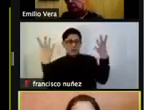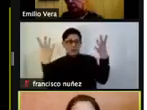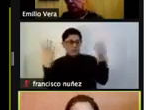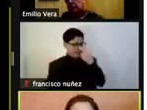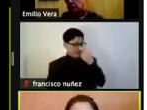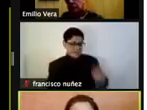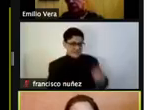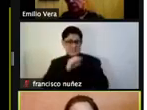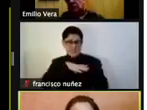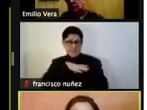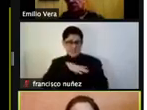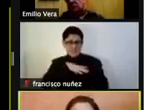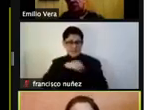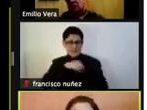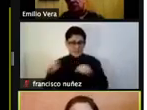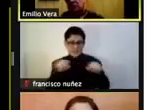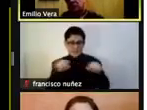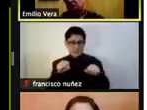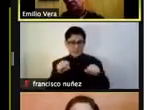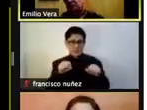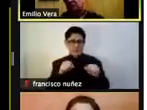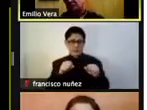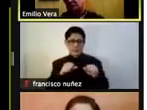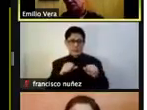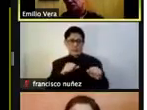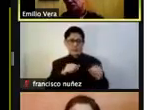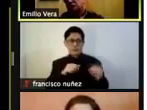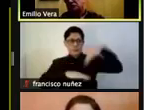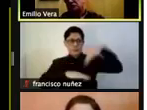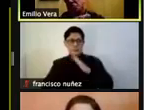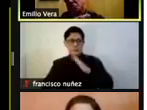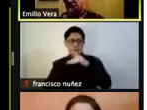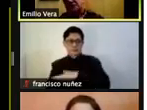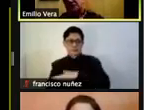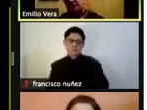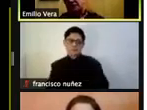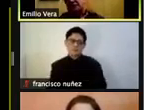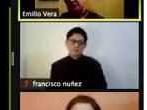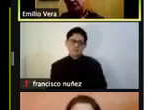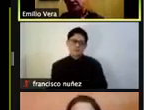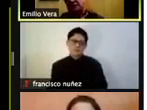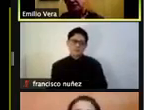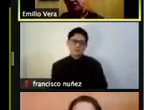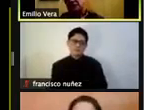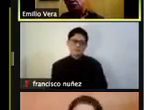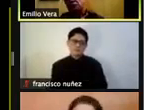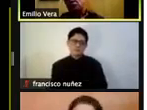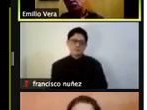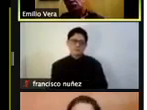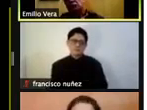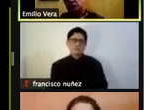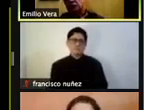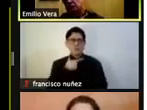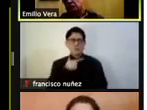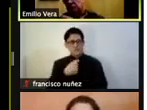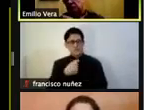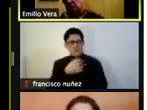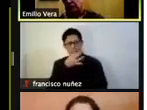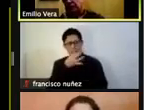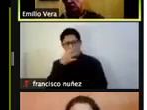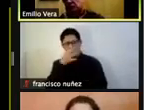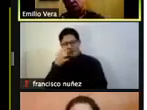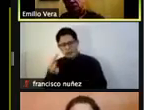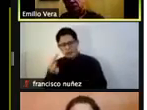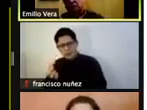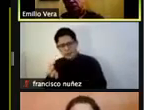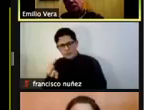ahora yo quisiera ir un poco, claro, podemos entrar en eso, pero